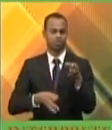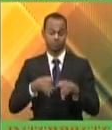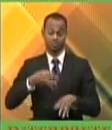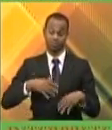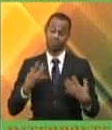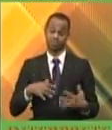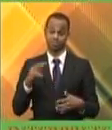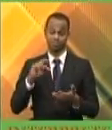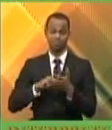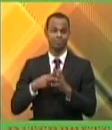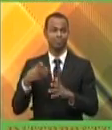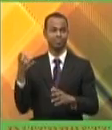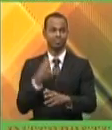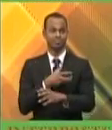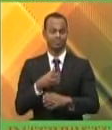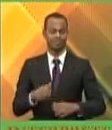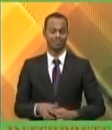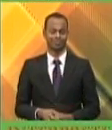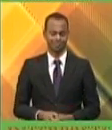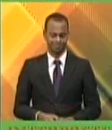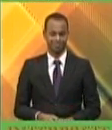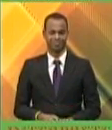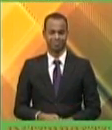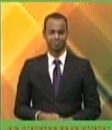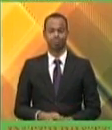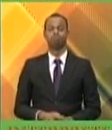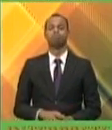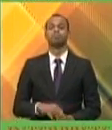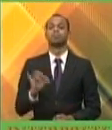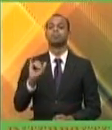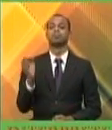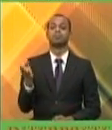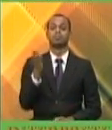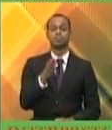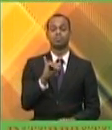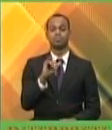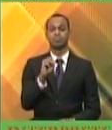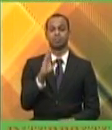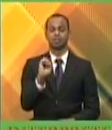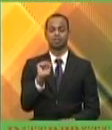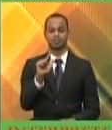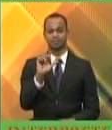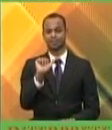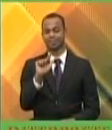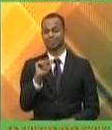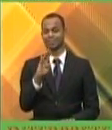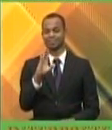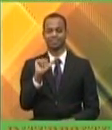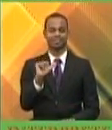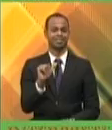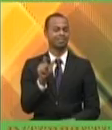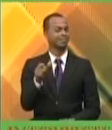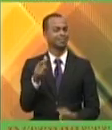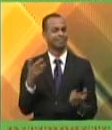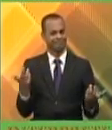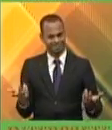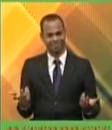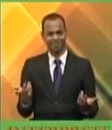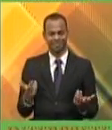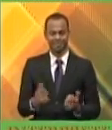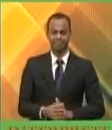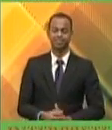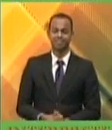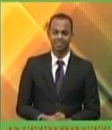también y que ya se sabe y sabe el que vuelva estuve aquí